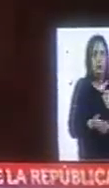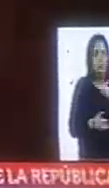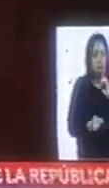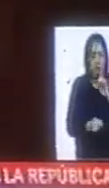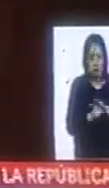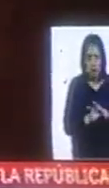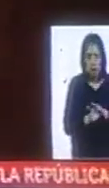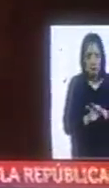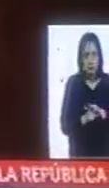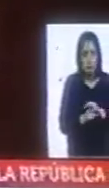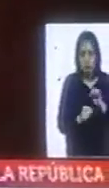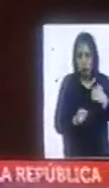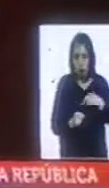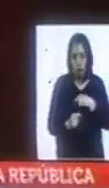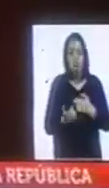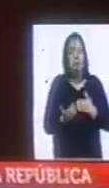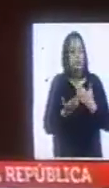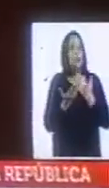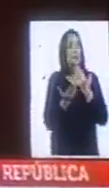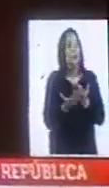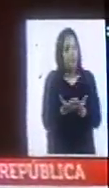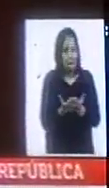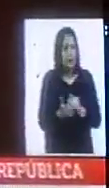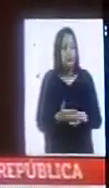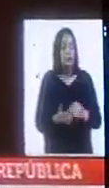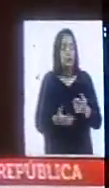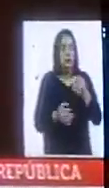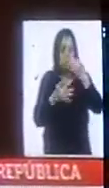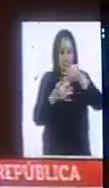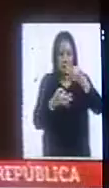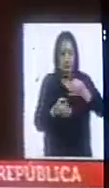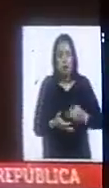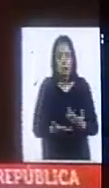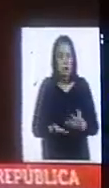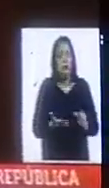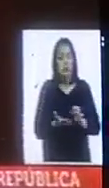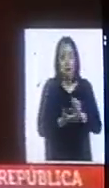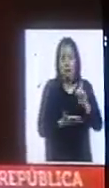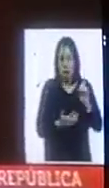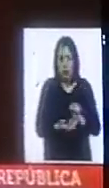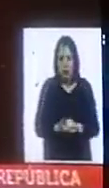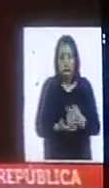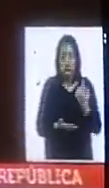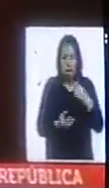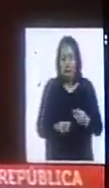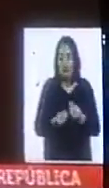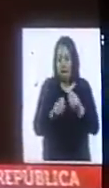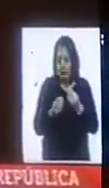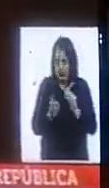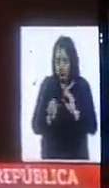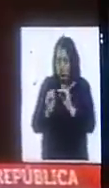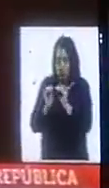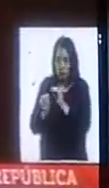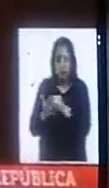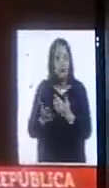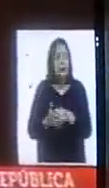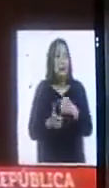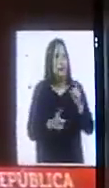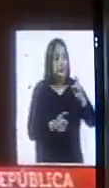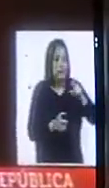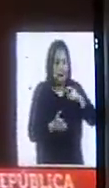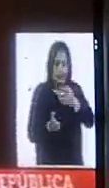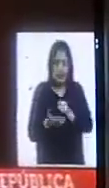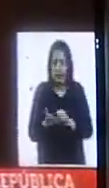nos proponemos aumentar el presupuesto del sector educación para dar respuestas a las grandes necesidades